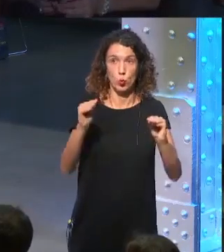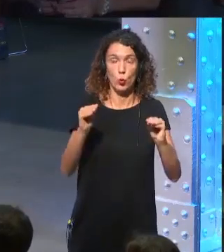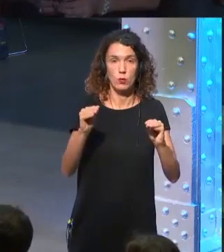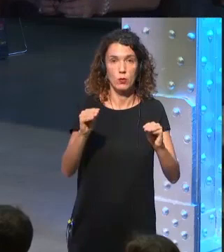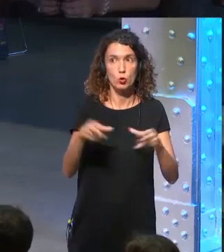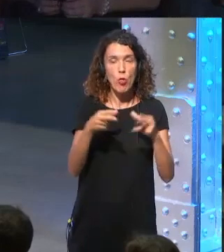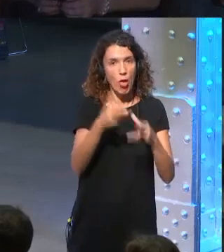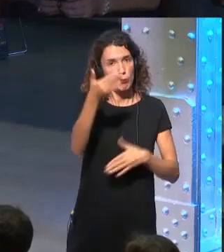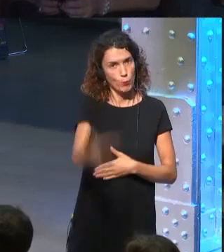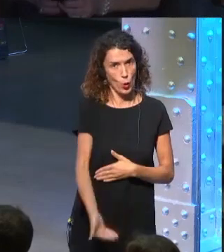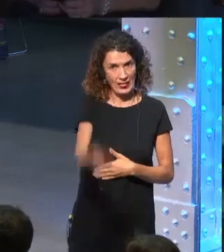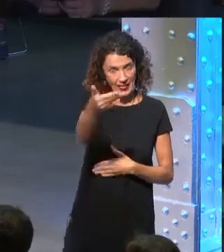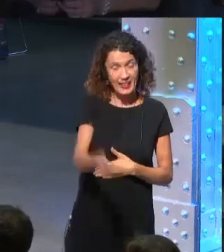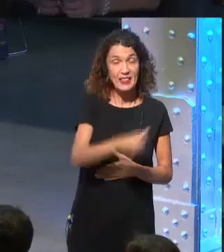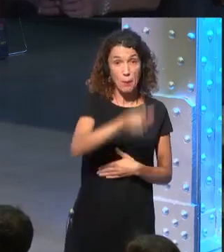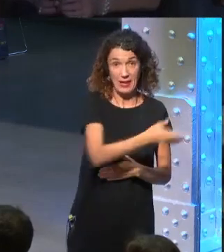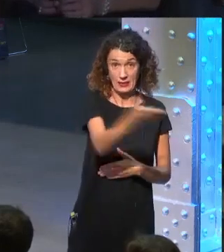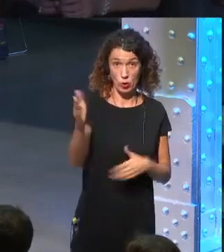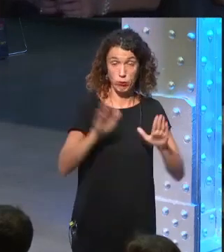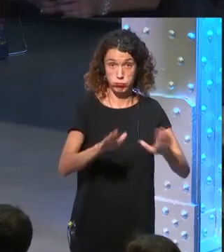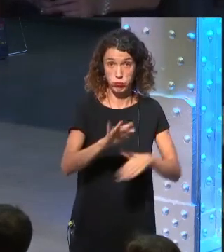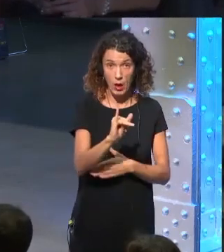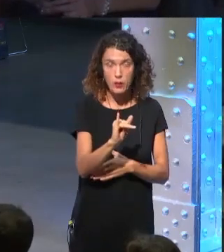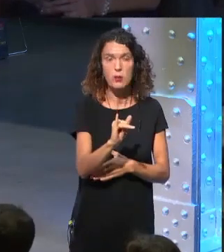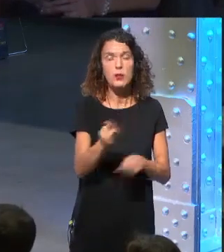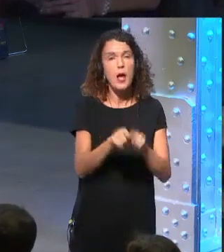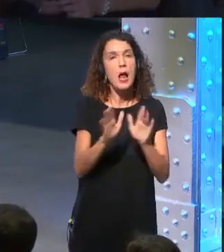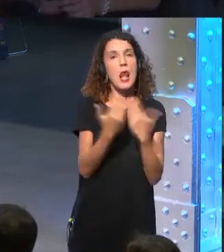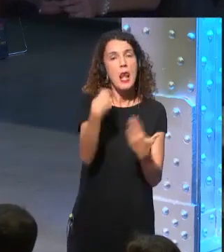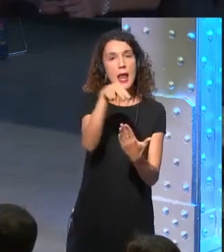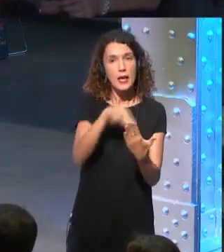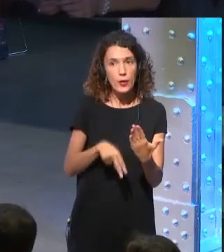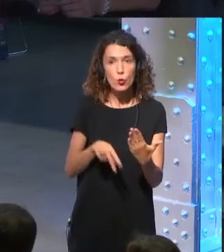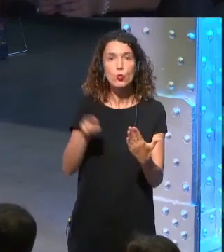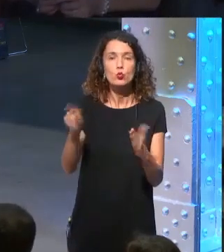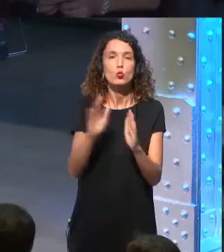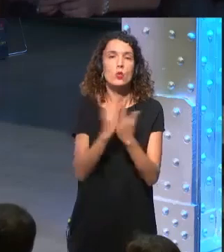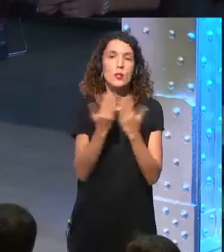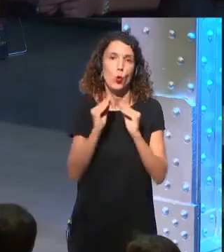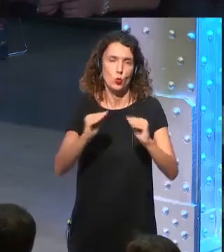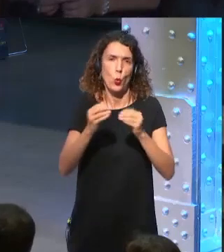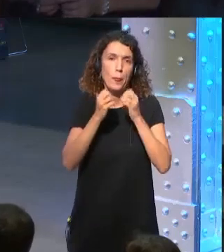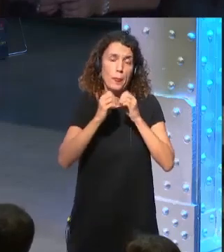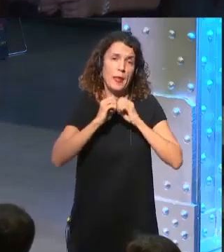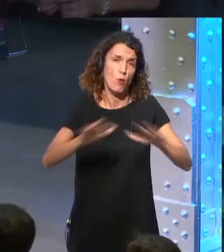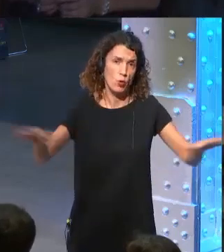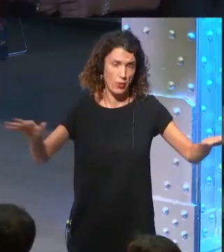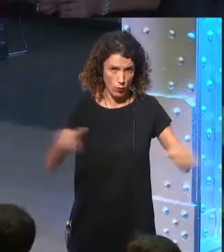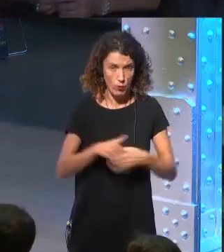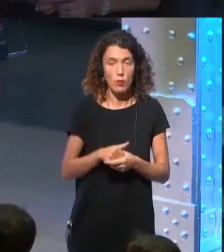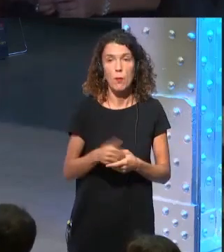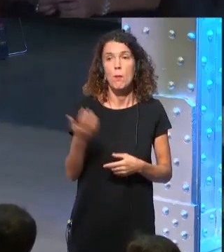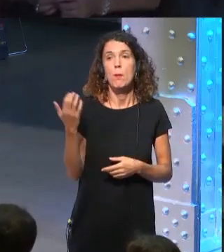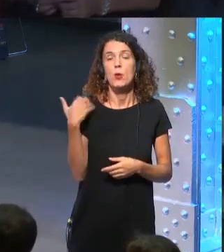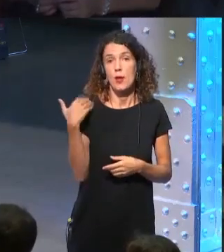sociedad. Muchos de los presentes habrán leído sus deliciosas obras de divulgación. Desde